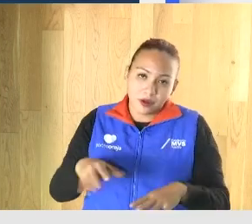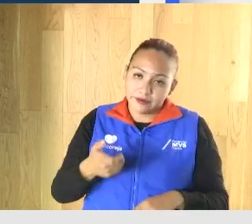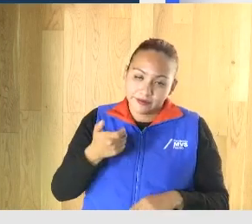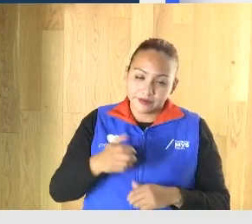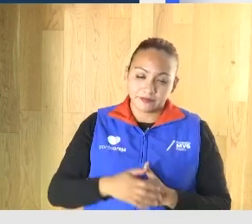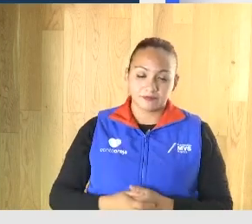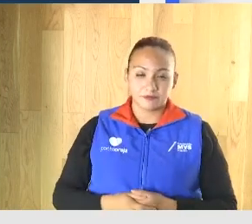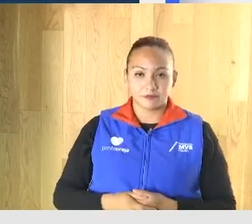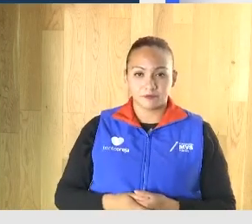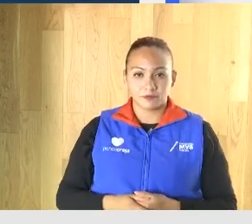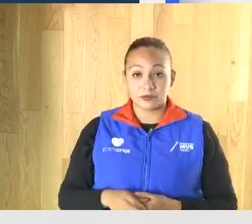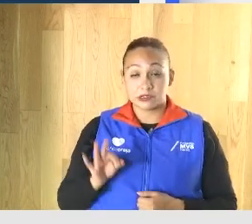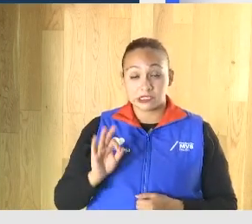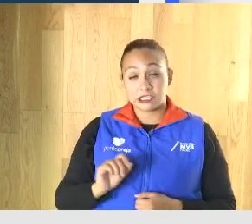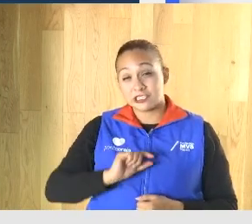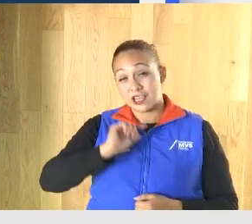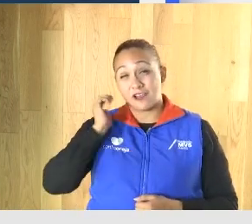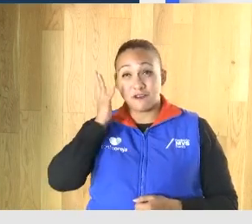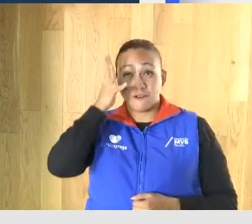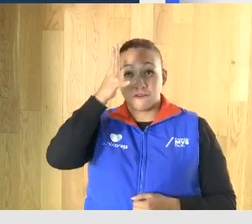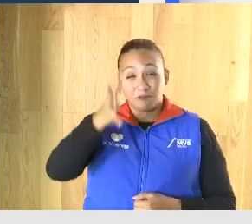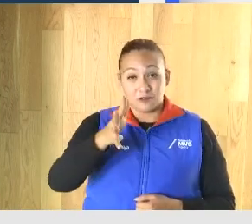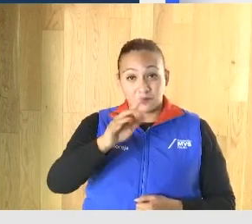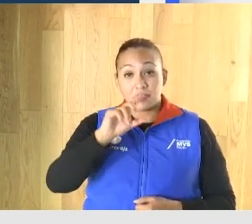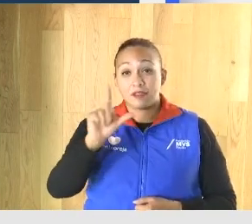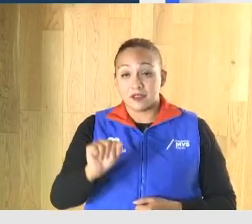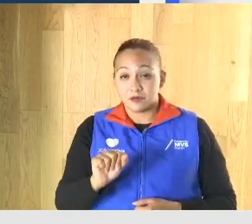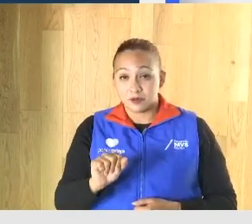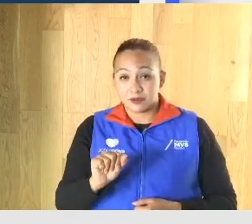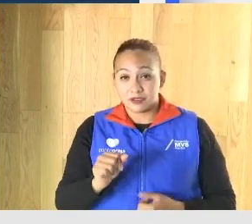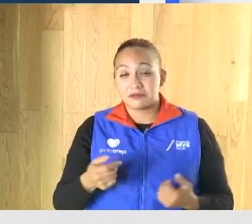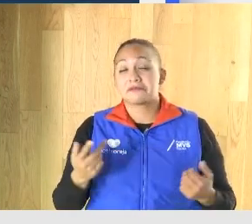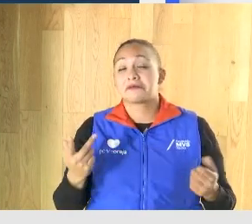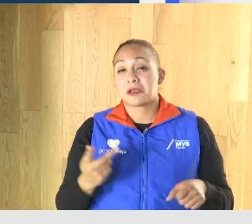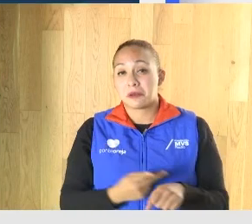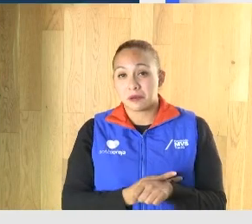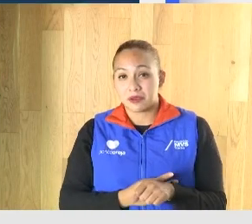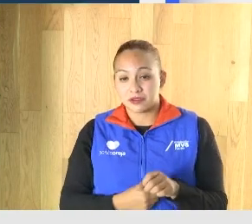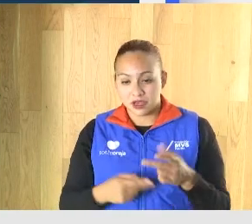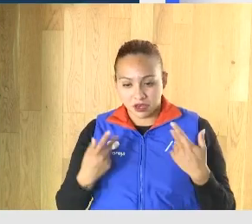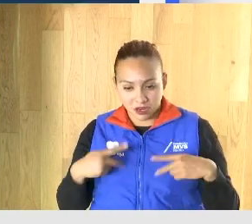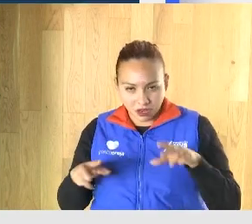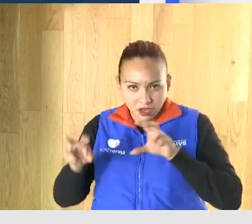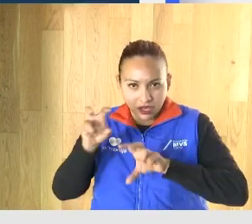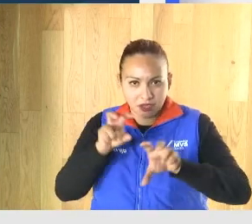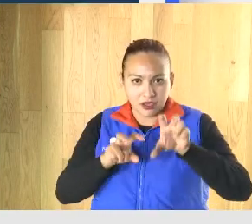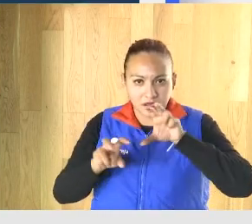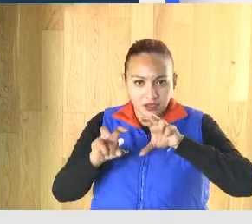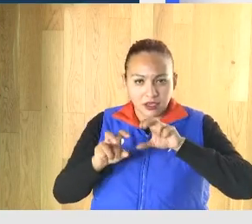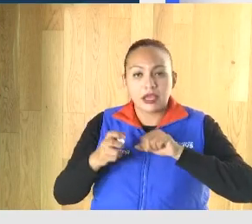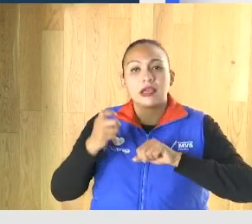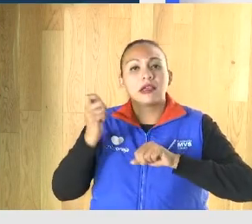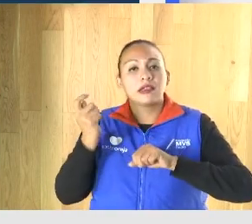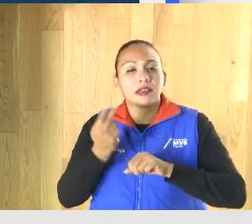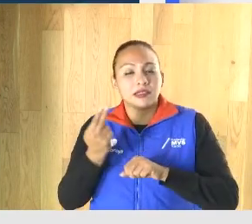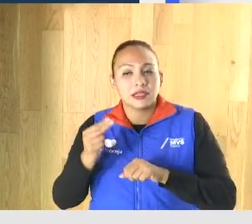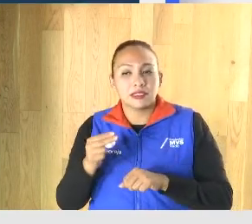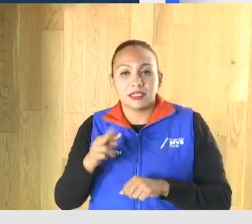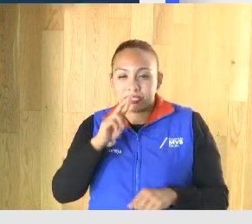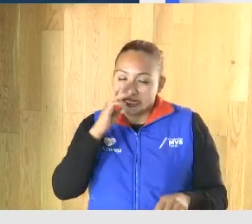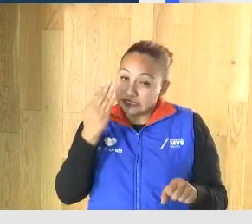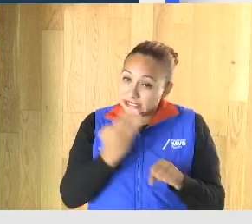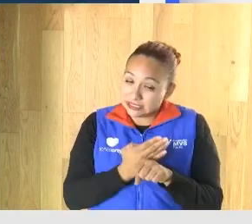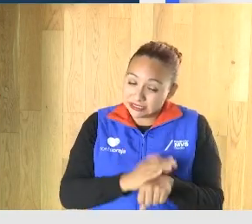y llegará un momento en el que los riesgos de la inacción sean mucho mayores que la inversión de volverse más responsable